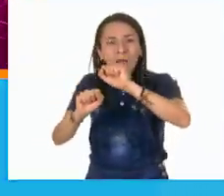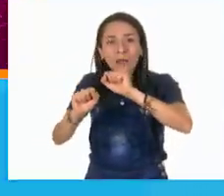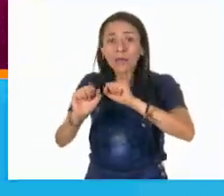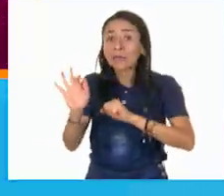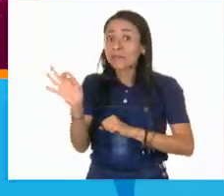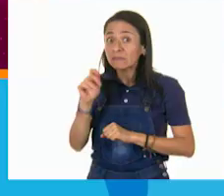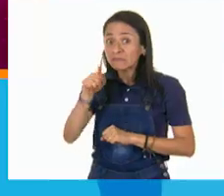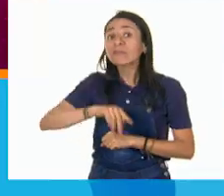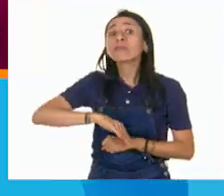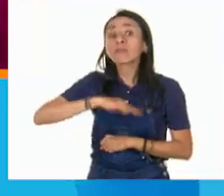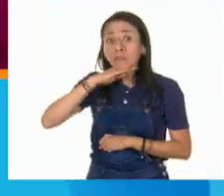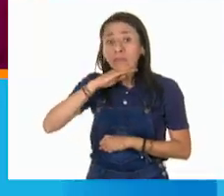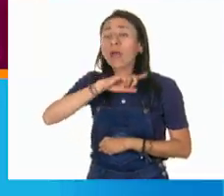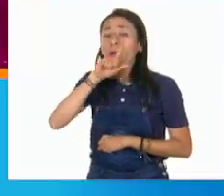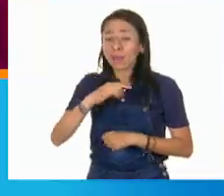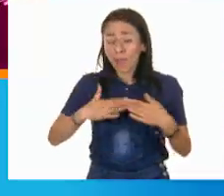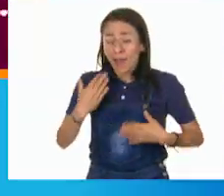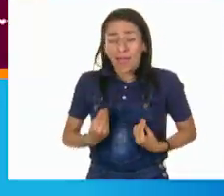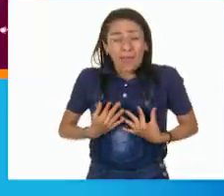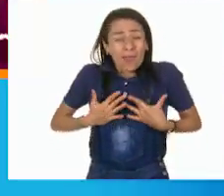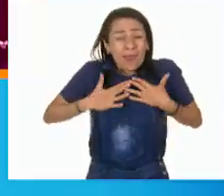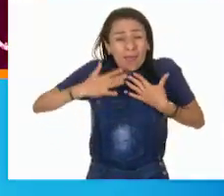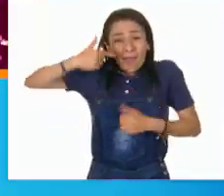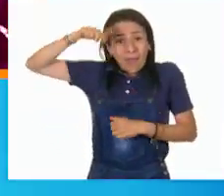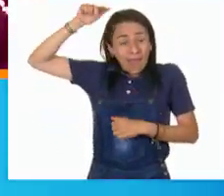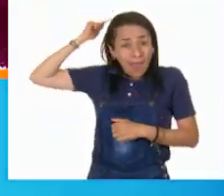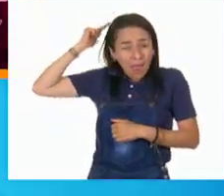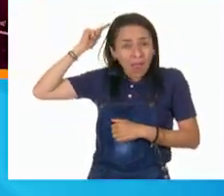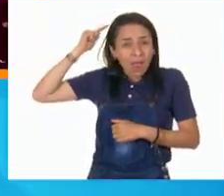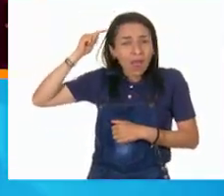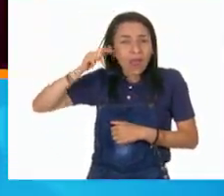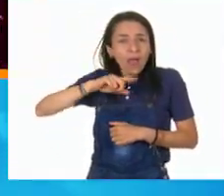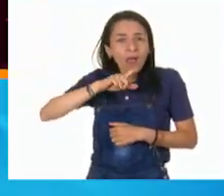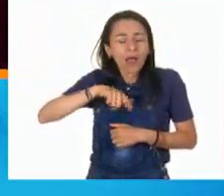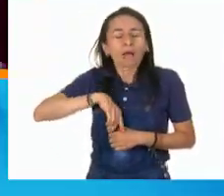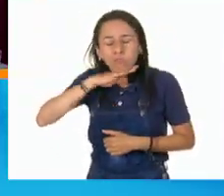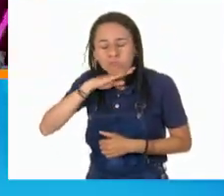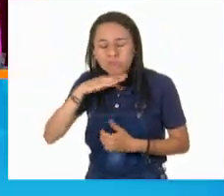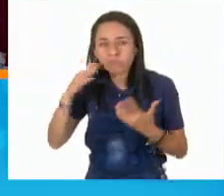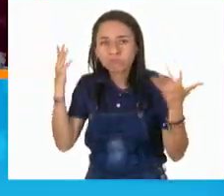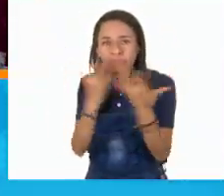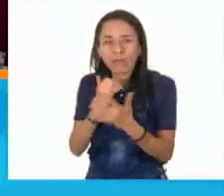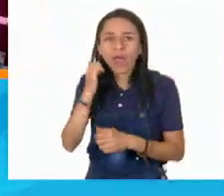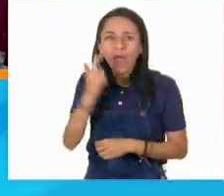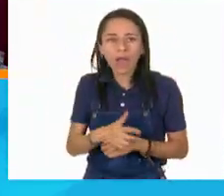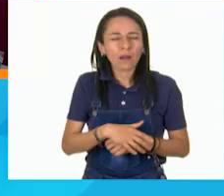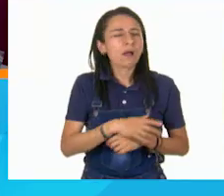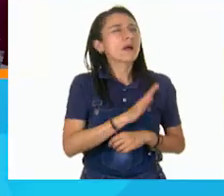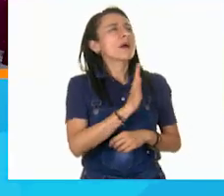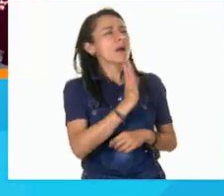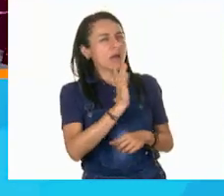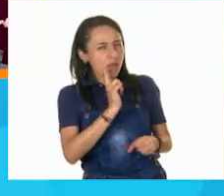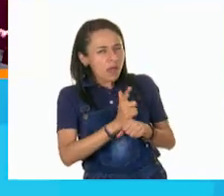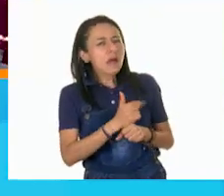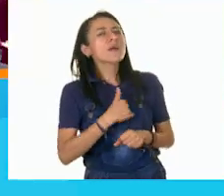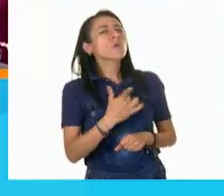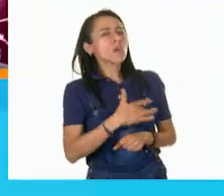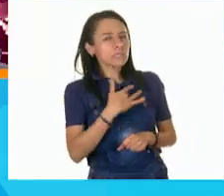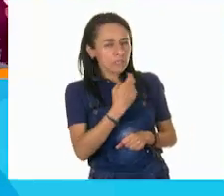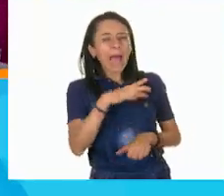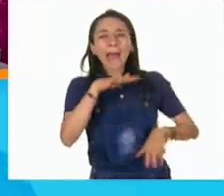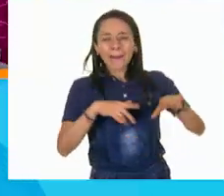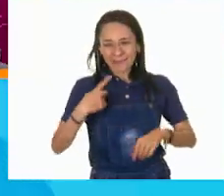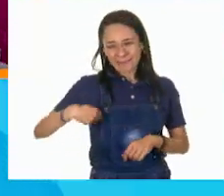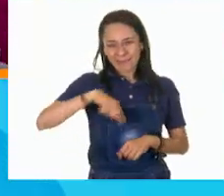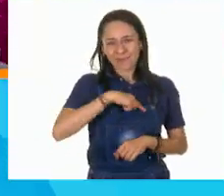hacer que no te cuides mucho, que digamos. Ah, entonces sí lo he sentido. Siempre jugamos a las piratas y nos